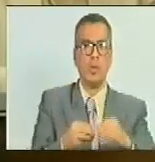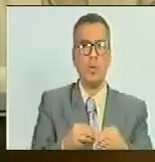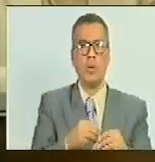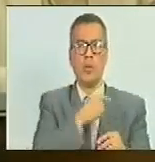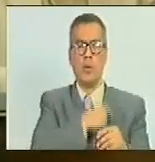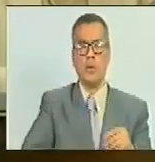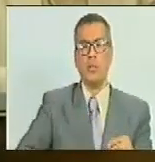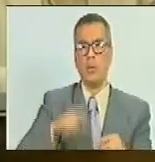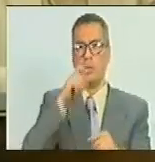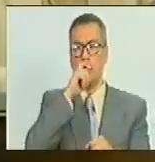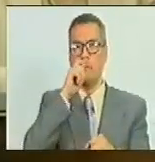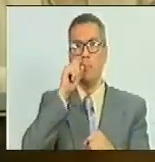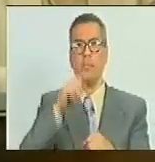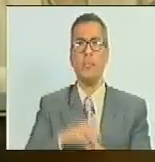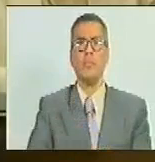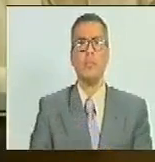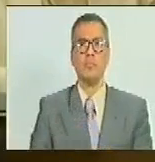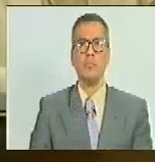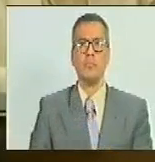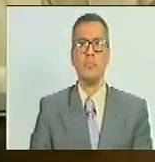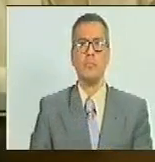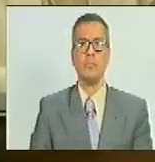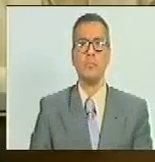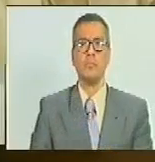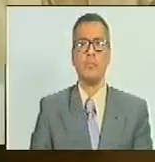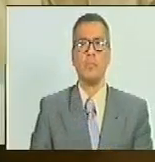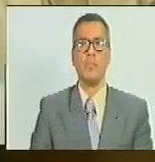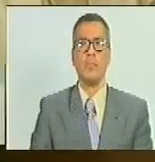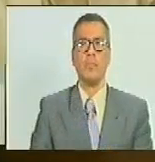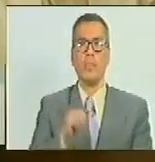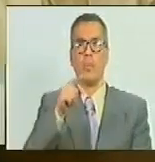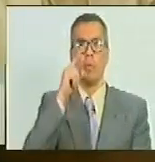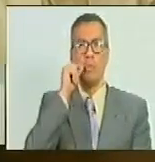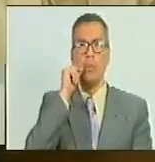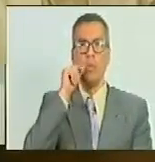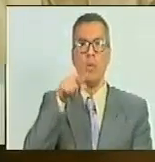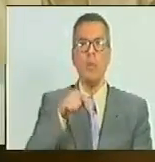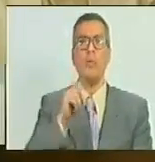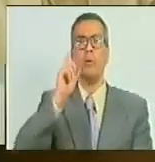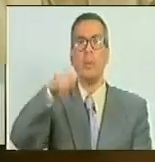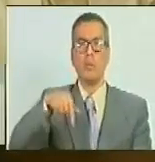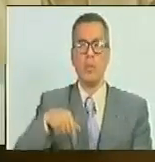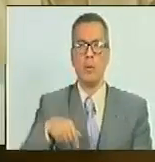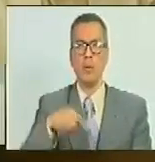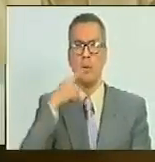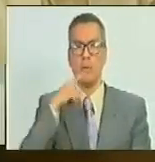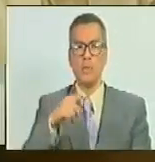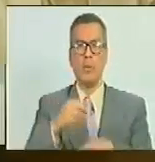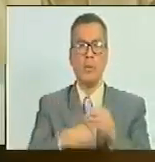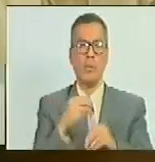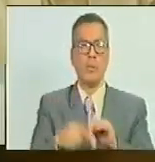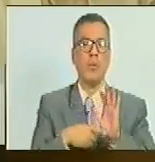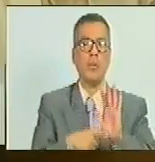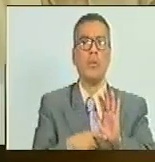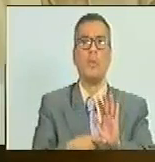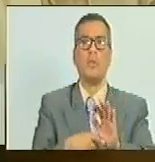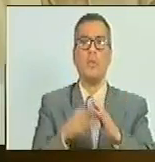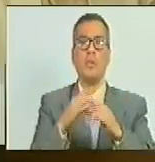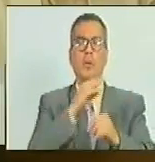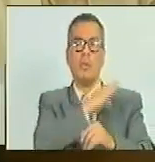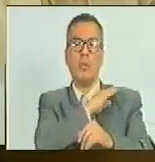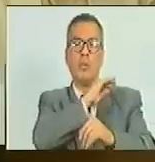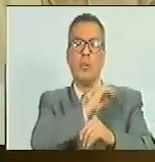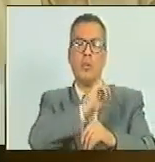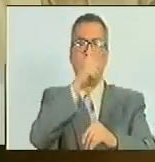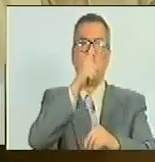presidente Nicolás Maduro. Pero un hombre que también estuvo al frente como comandante